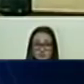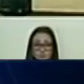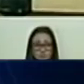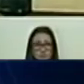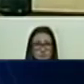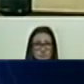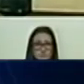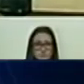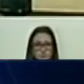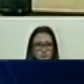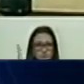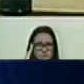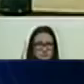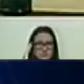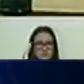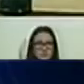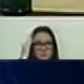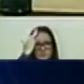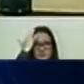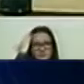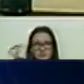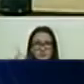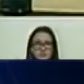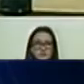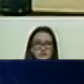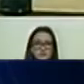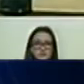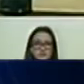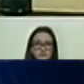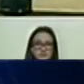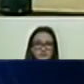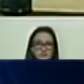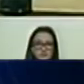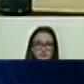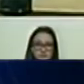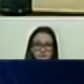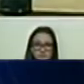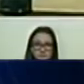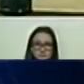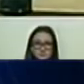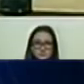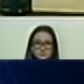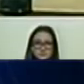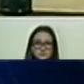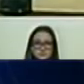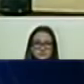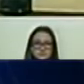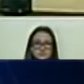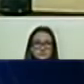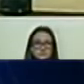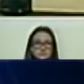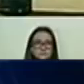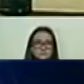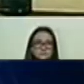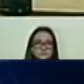saben, hay laboratorios mediáticos